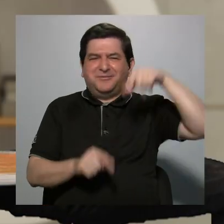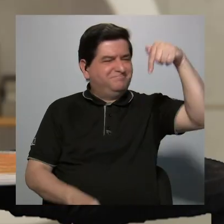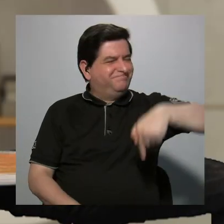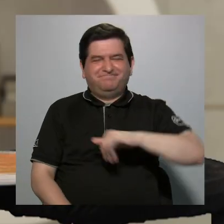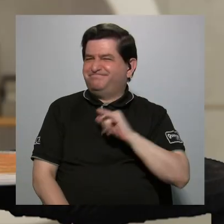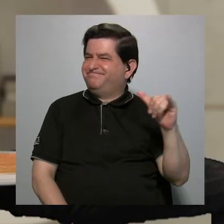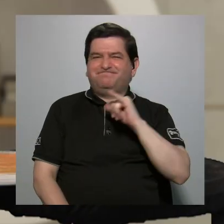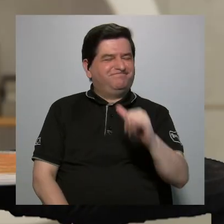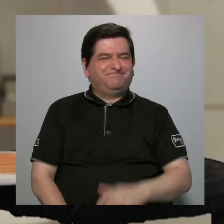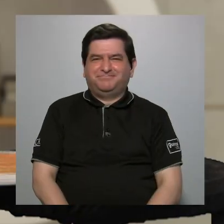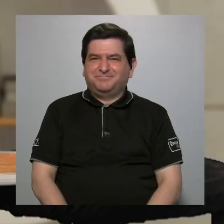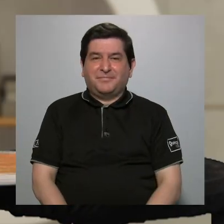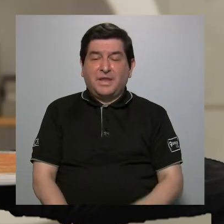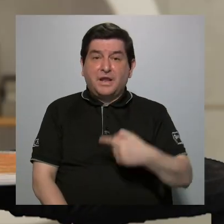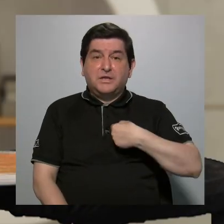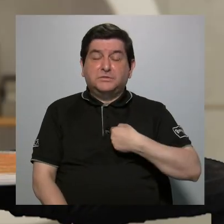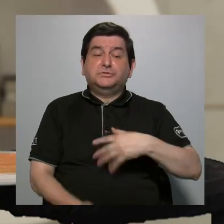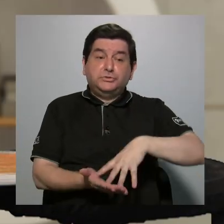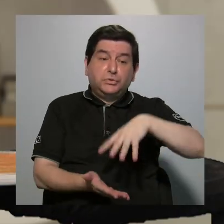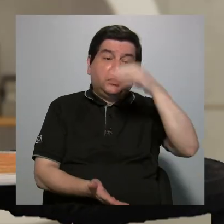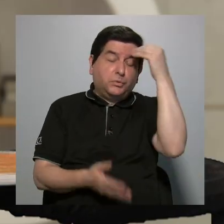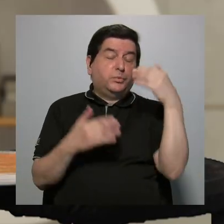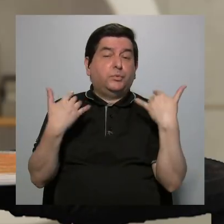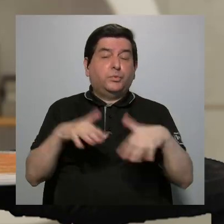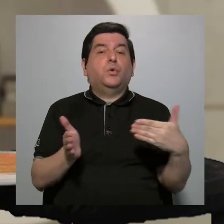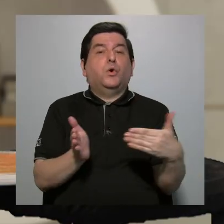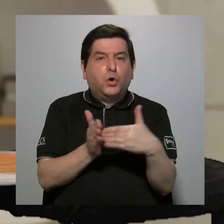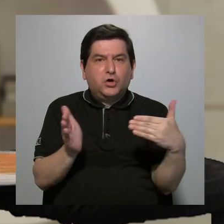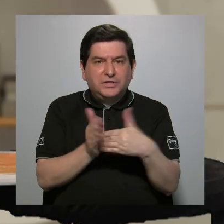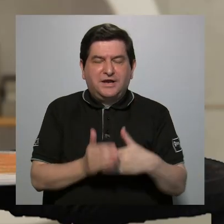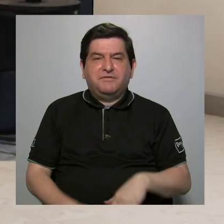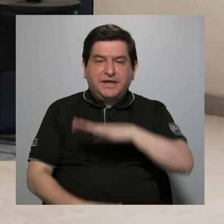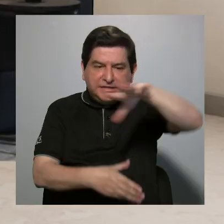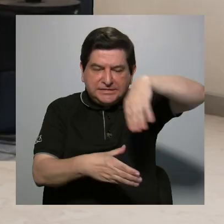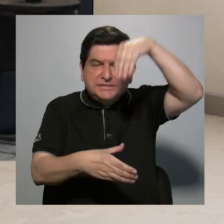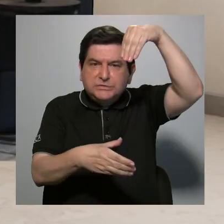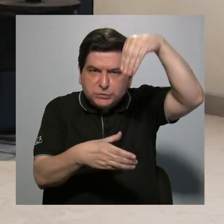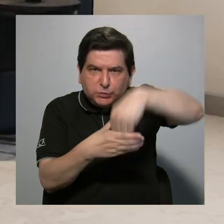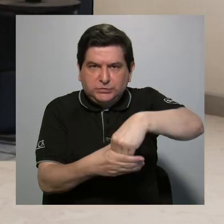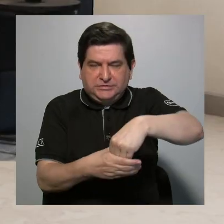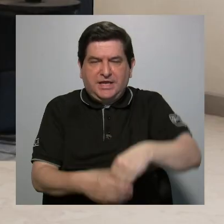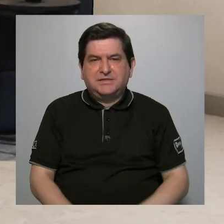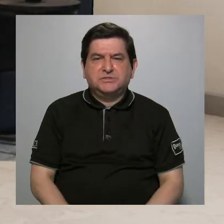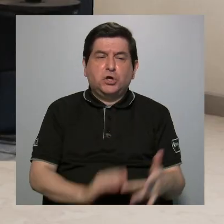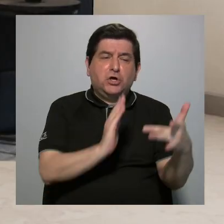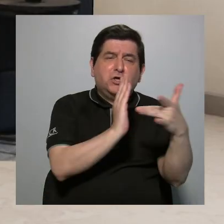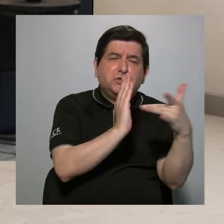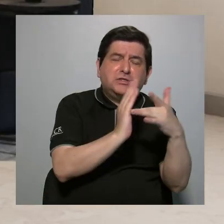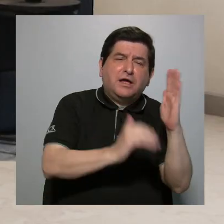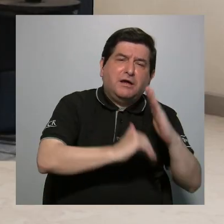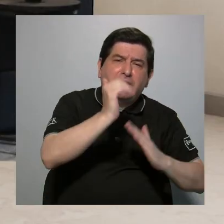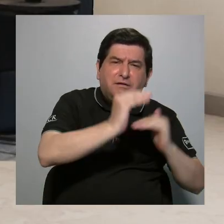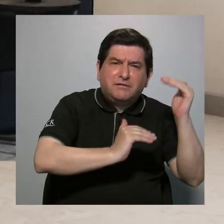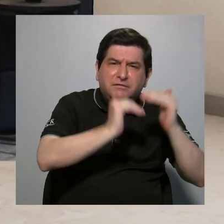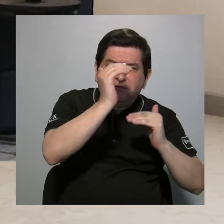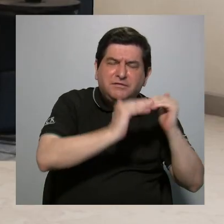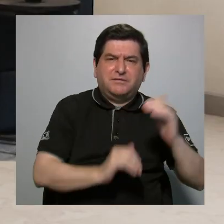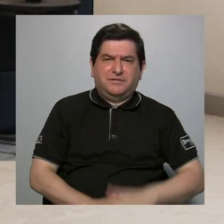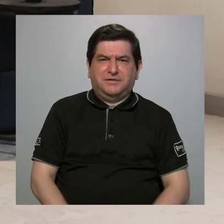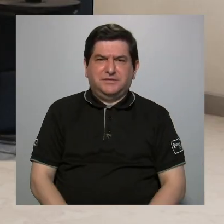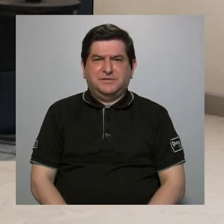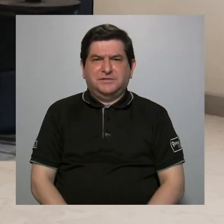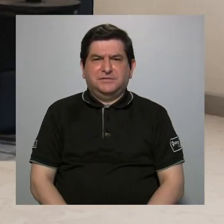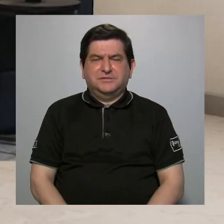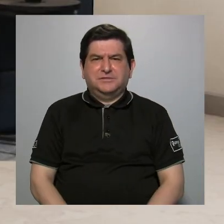aquí. Entonces tuve que aprender mucho nuevamente en este contexto de técnicas constructivas,